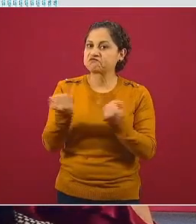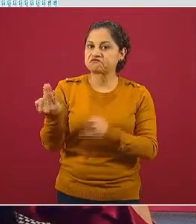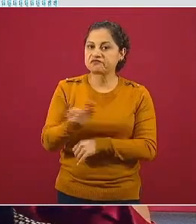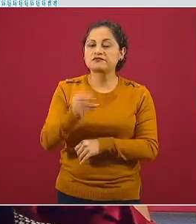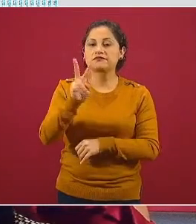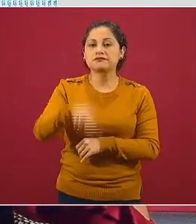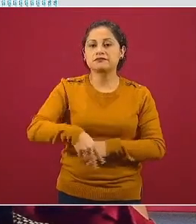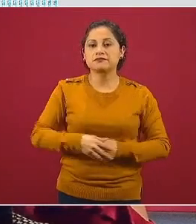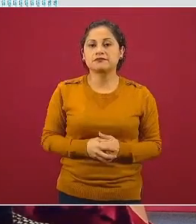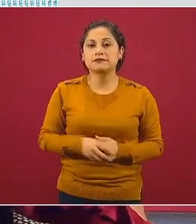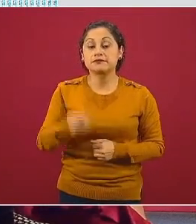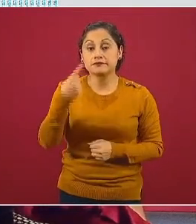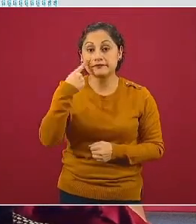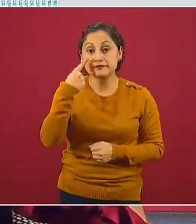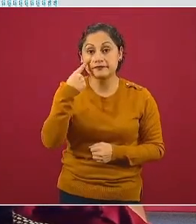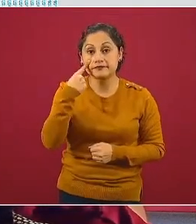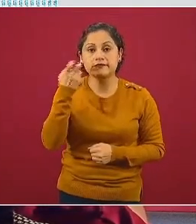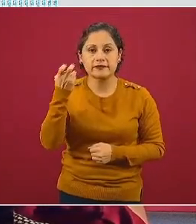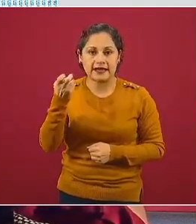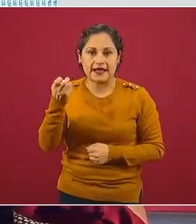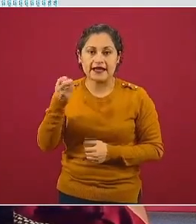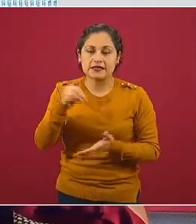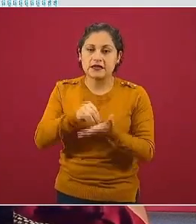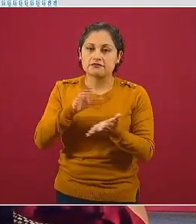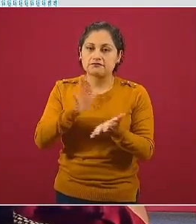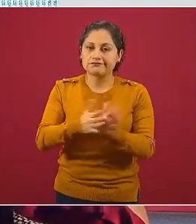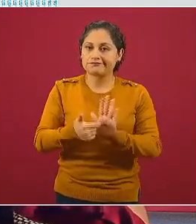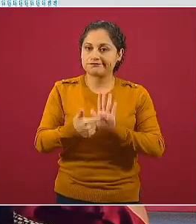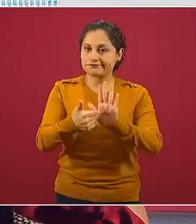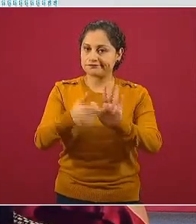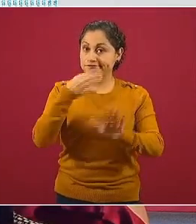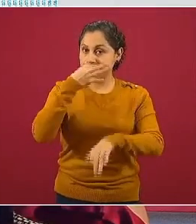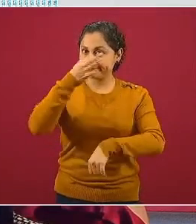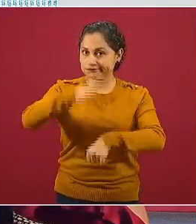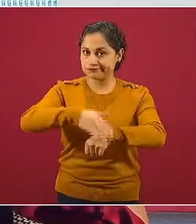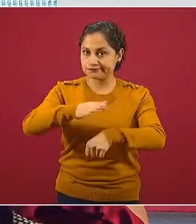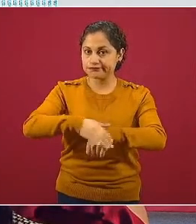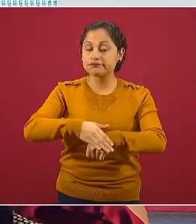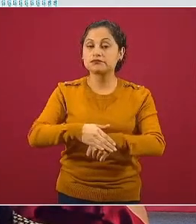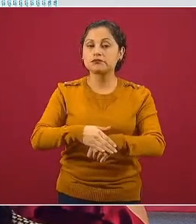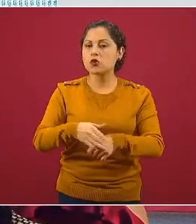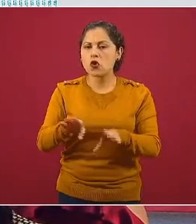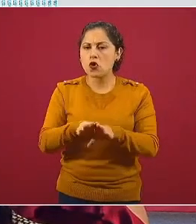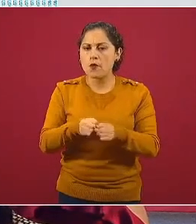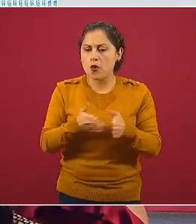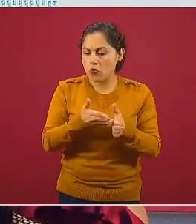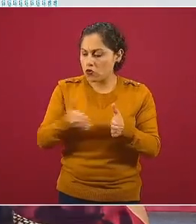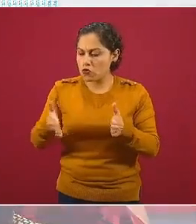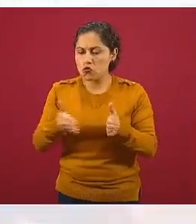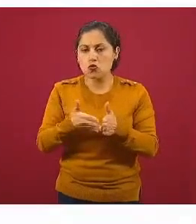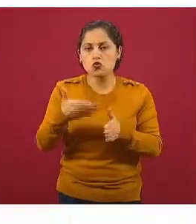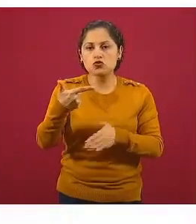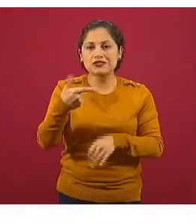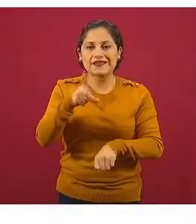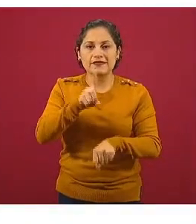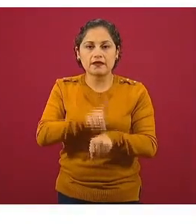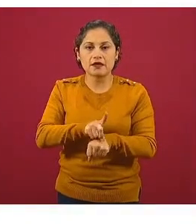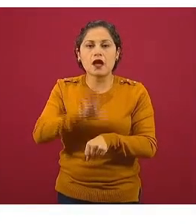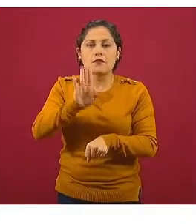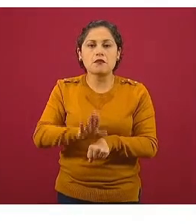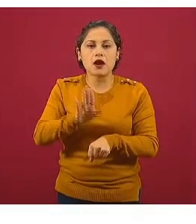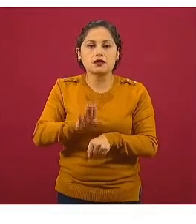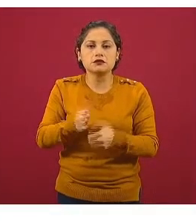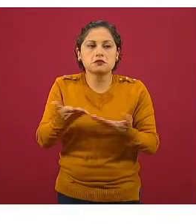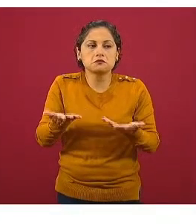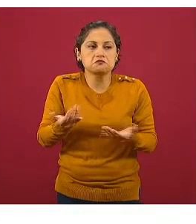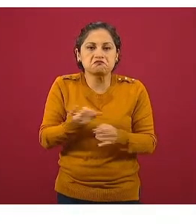esta es una advertencia técnica, siempre consideramos los últimos 7 días como poco informativos,